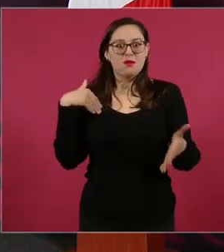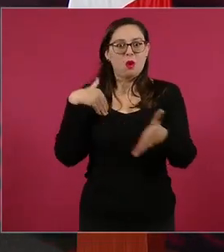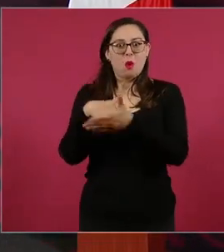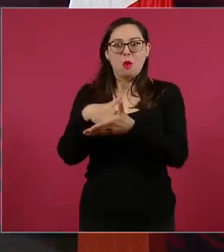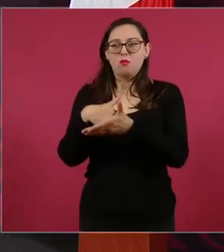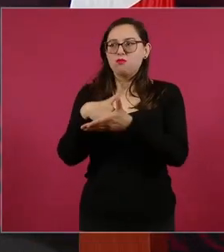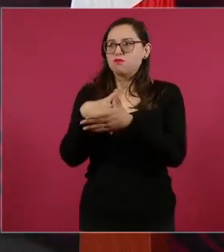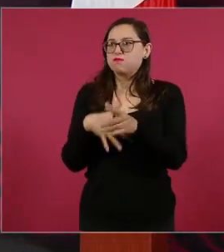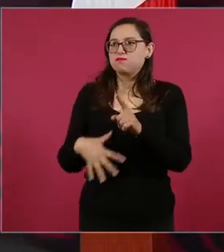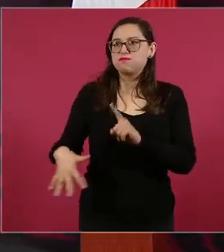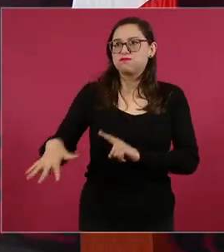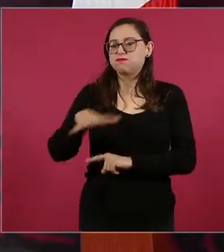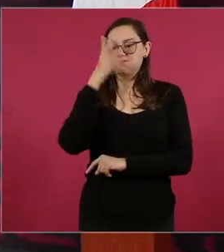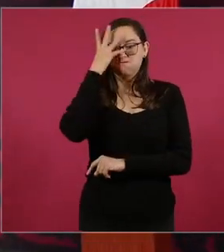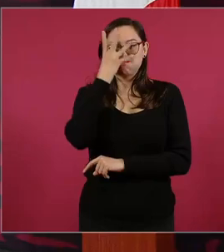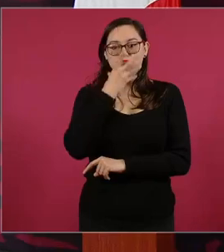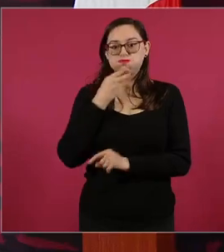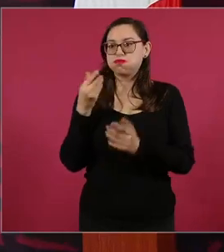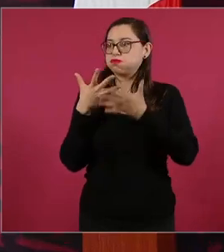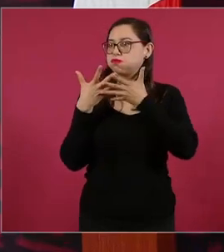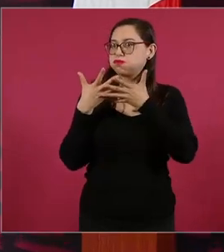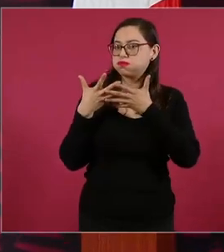amplia.